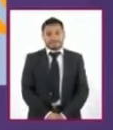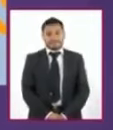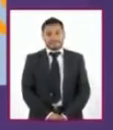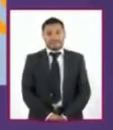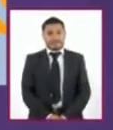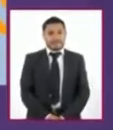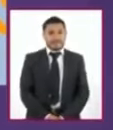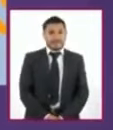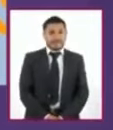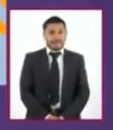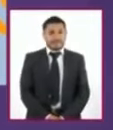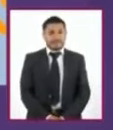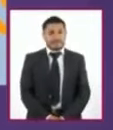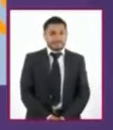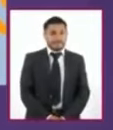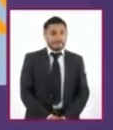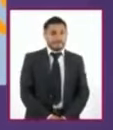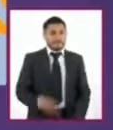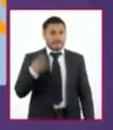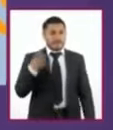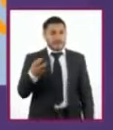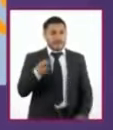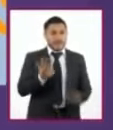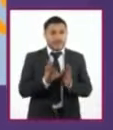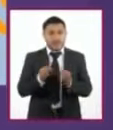y será nuestro punto de partida.